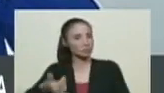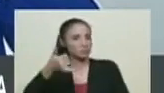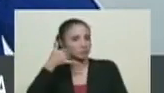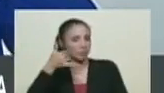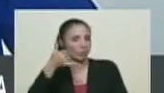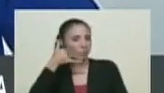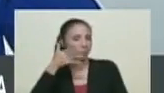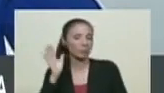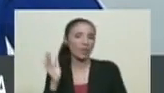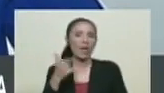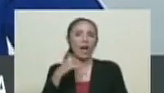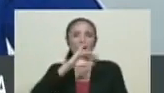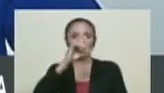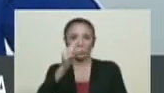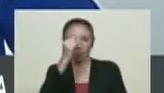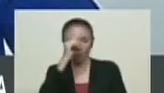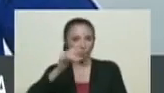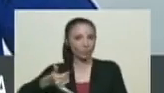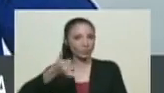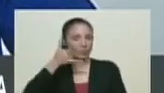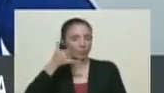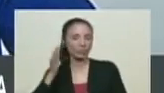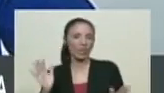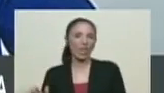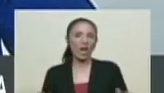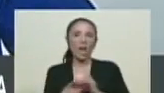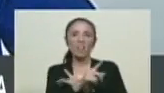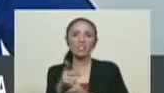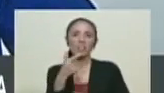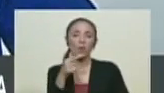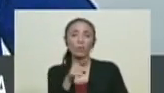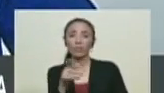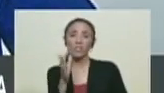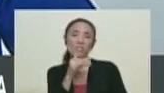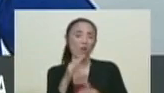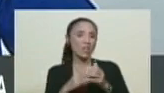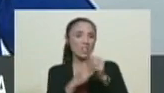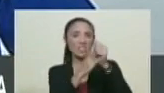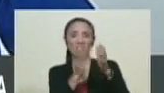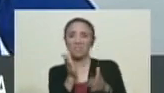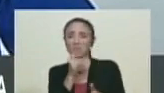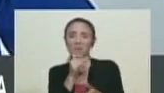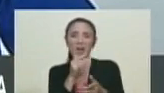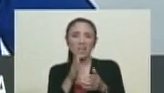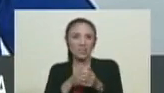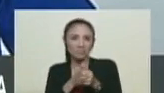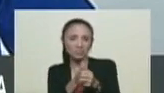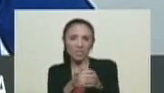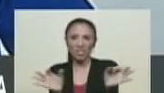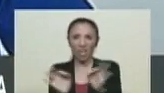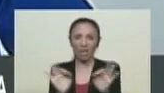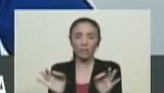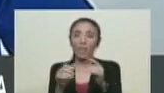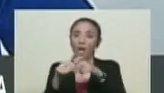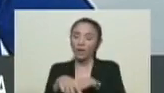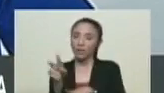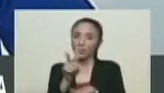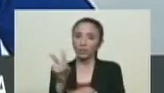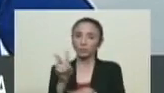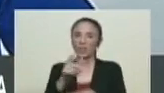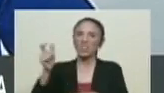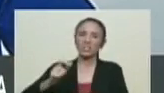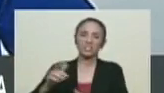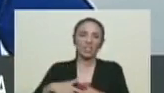los opositores, ustedes no tienen líderes, no tienen dirigentes. Y es lamentable porque Venezuela necesita que todos los sectores